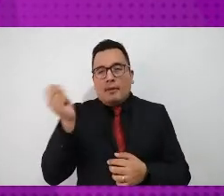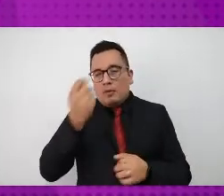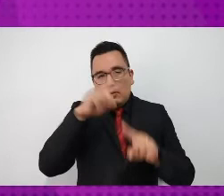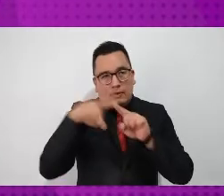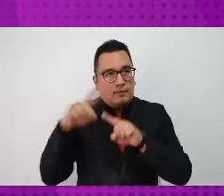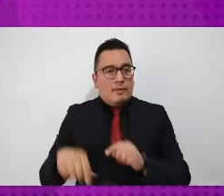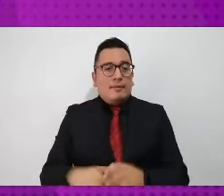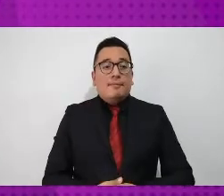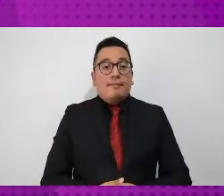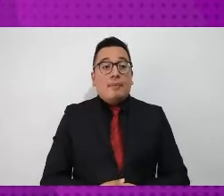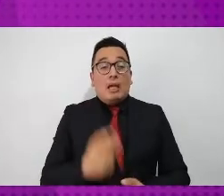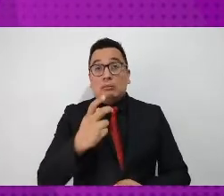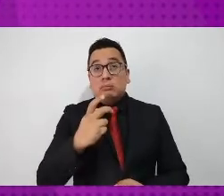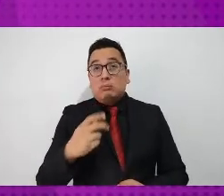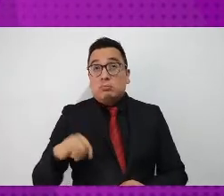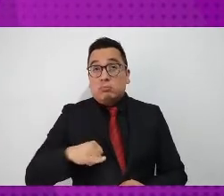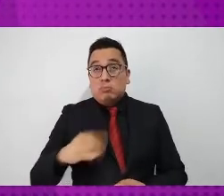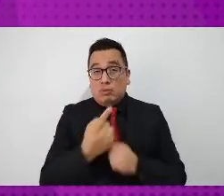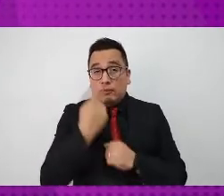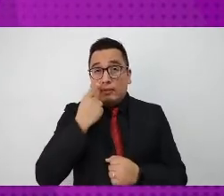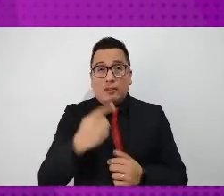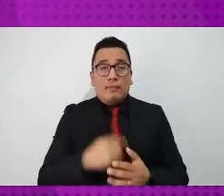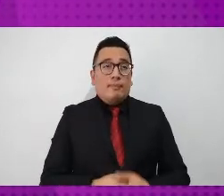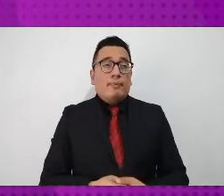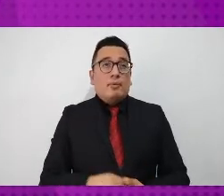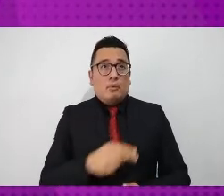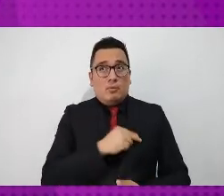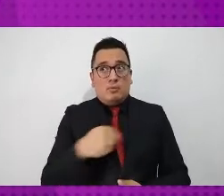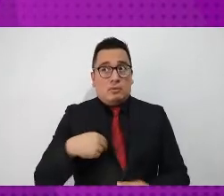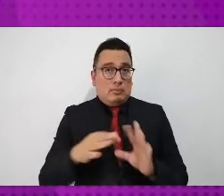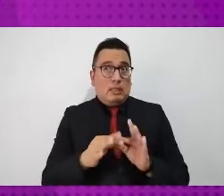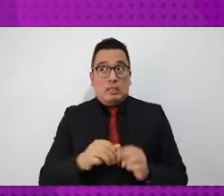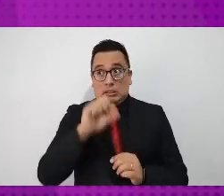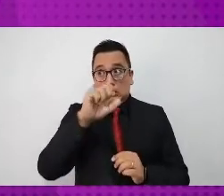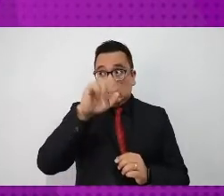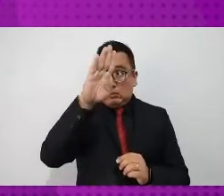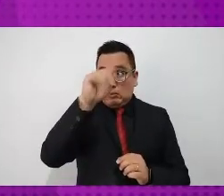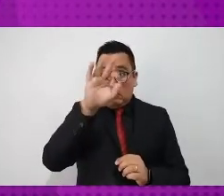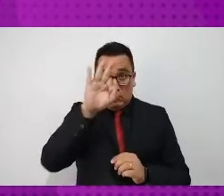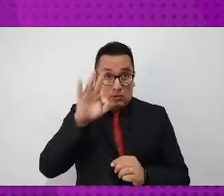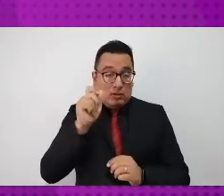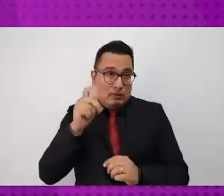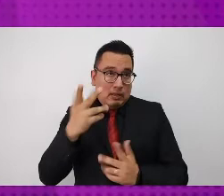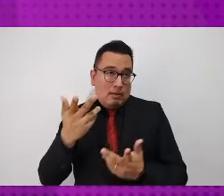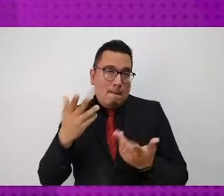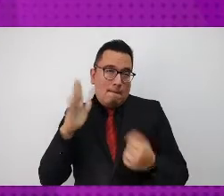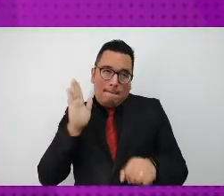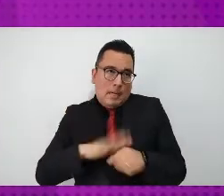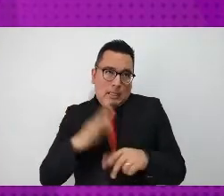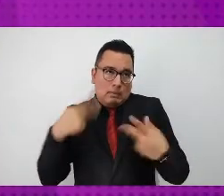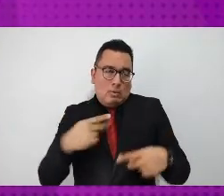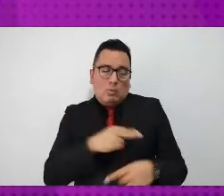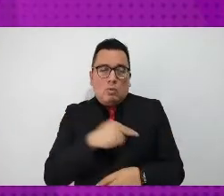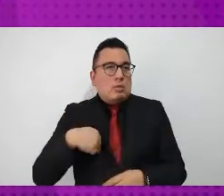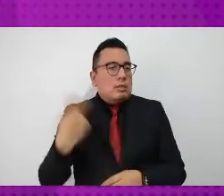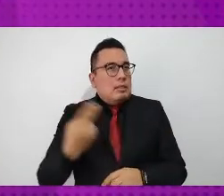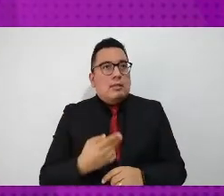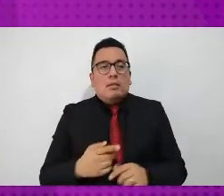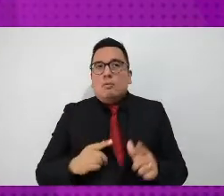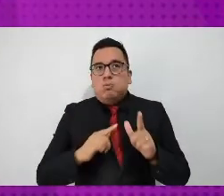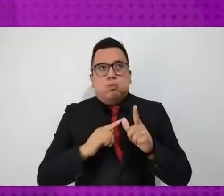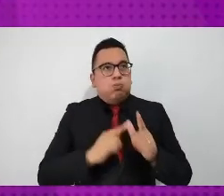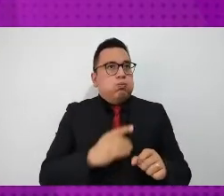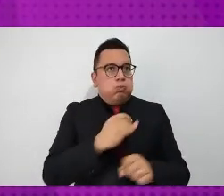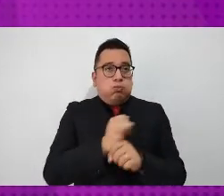tecnología me parece muy interesante porque de entrada hablamos de una mayoría estos estos estudios los debemos de seguir aplicando las